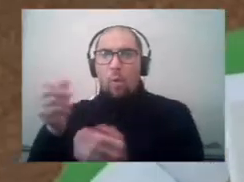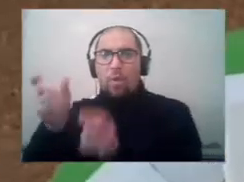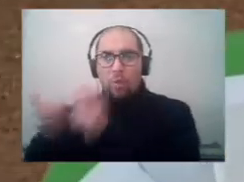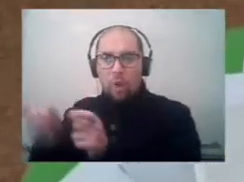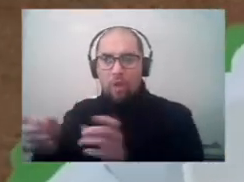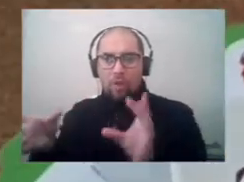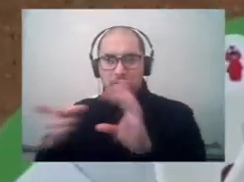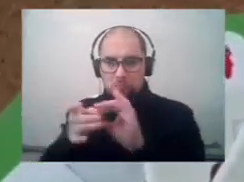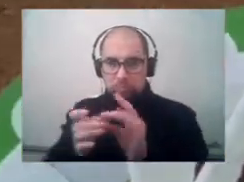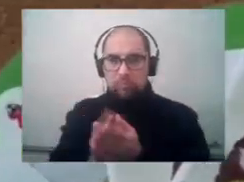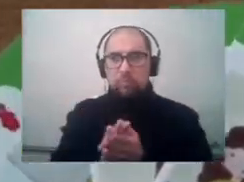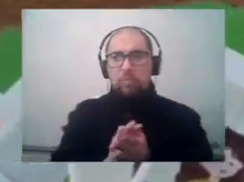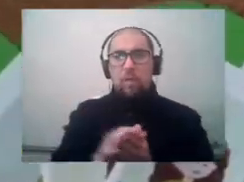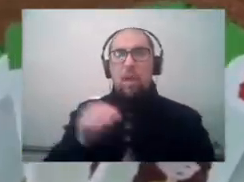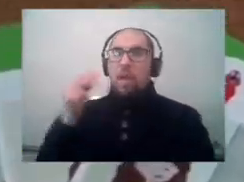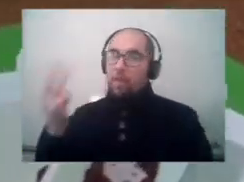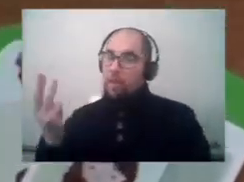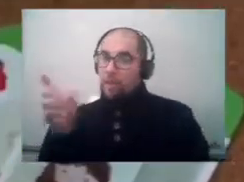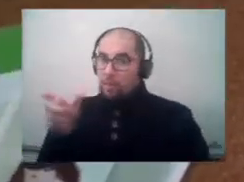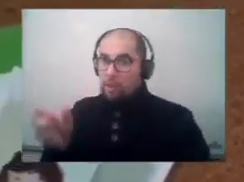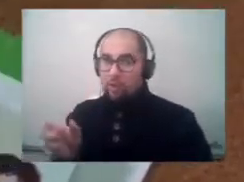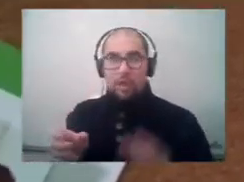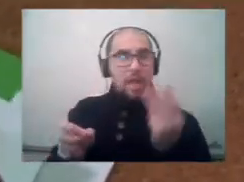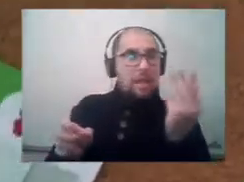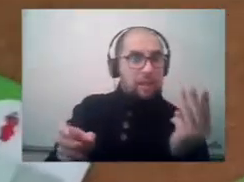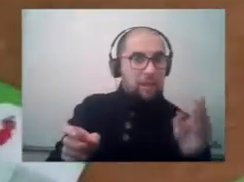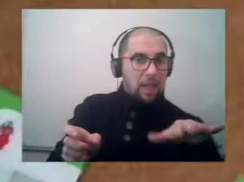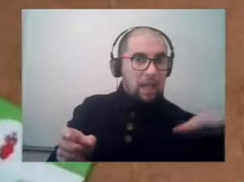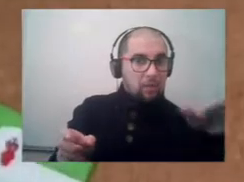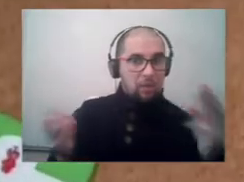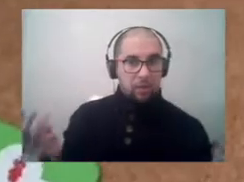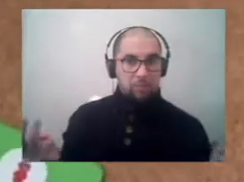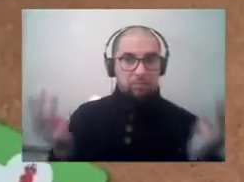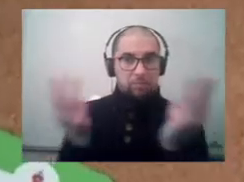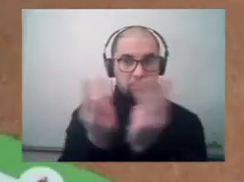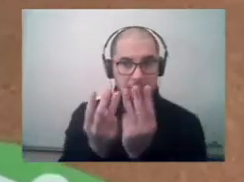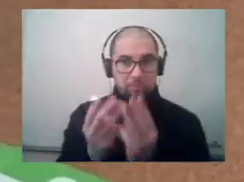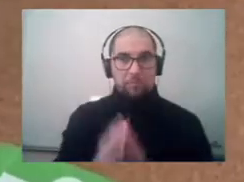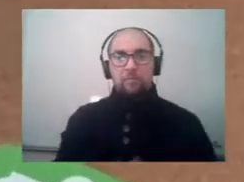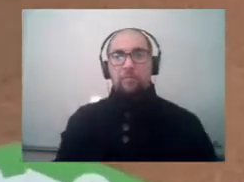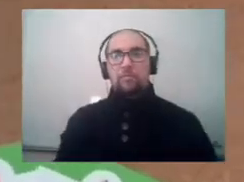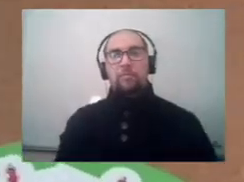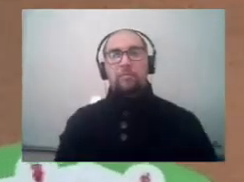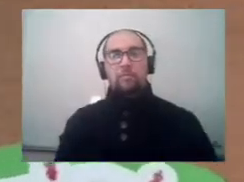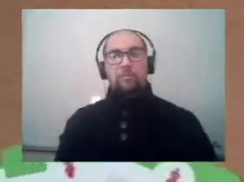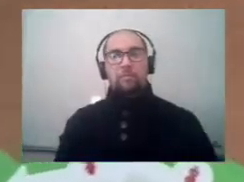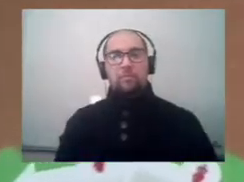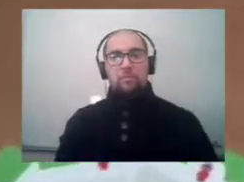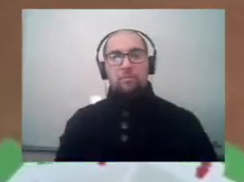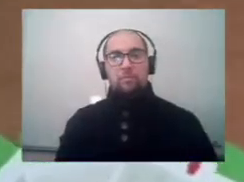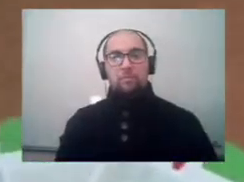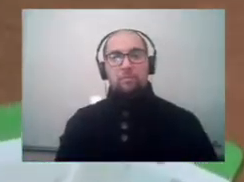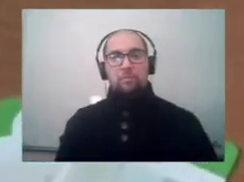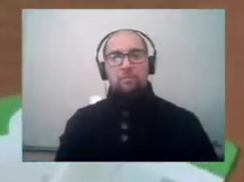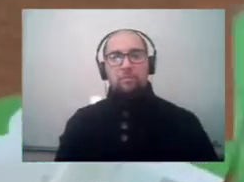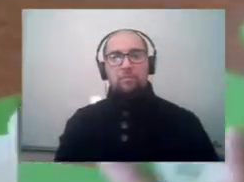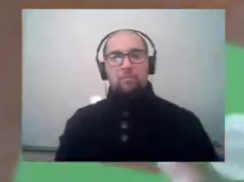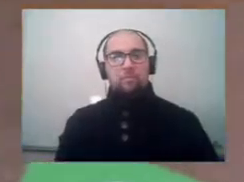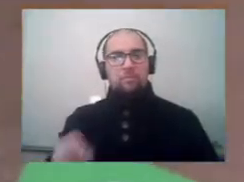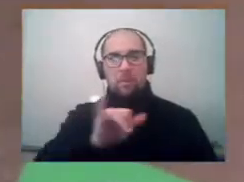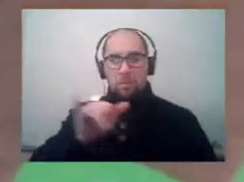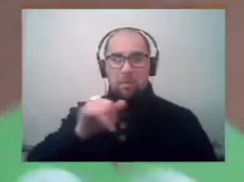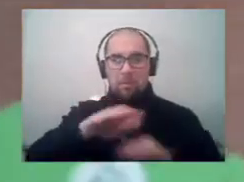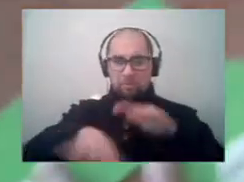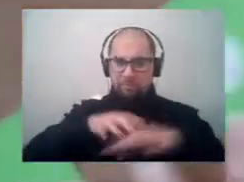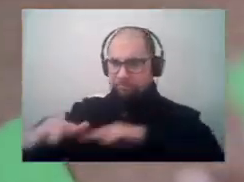en este caso serán tres jugadores por lo que seleccionaremos tres situaciones diferentes y